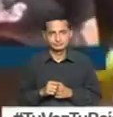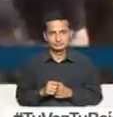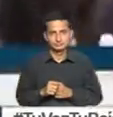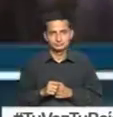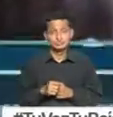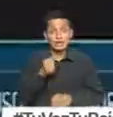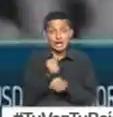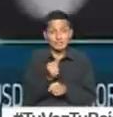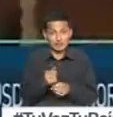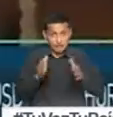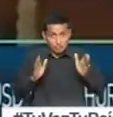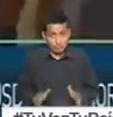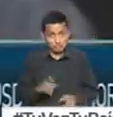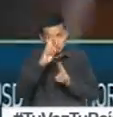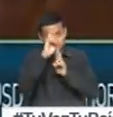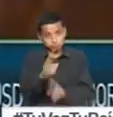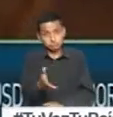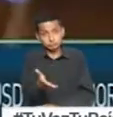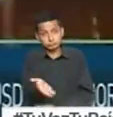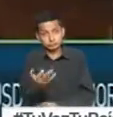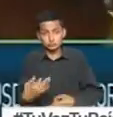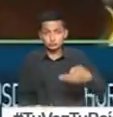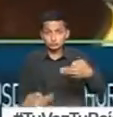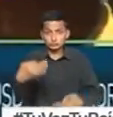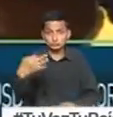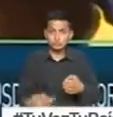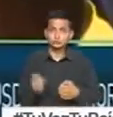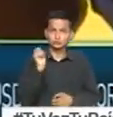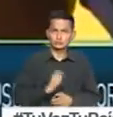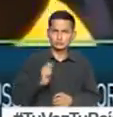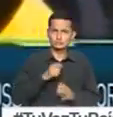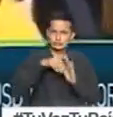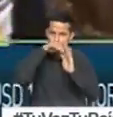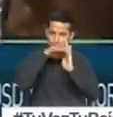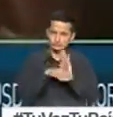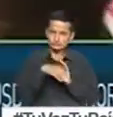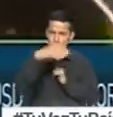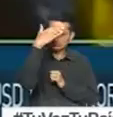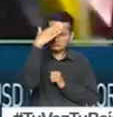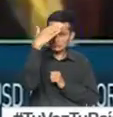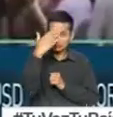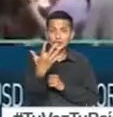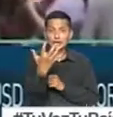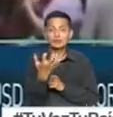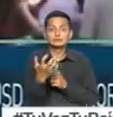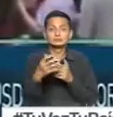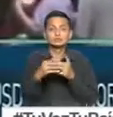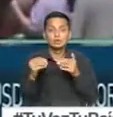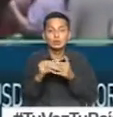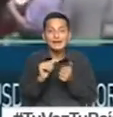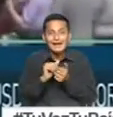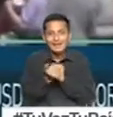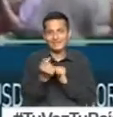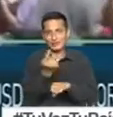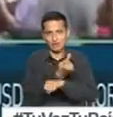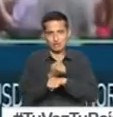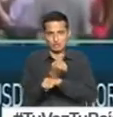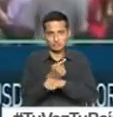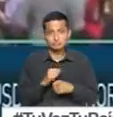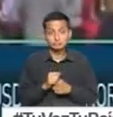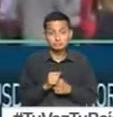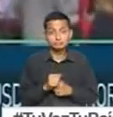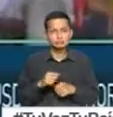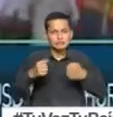Los trabajadores están exigiendo justamente ese sueldo mínimo, el salario mínimo a $15 por hora. La manifestación